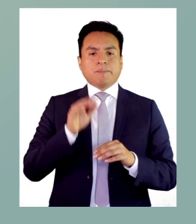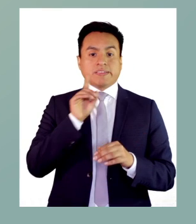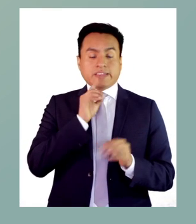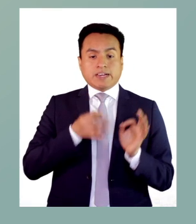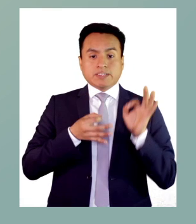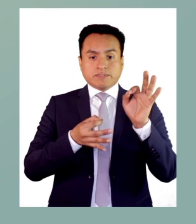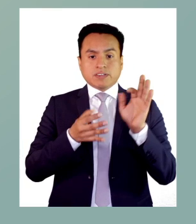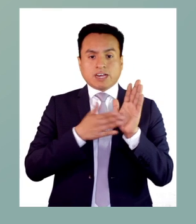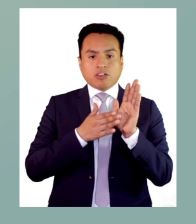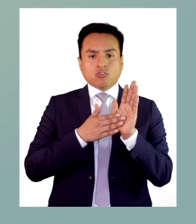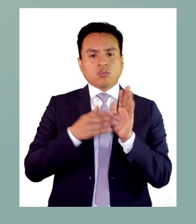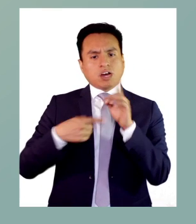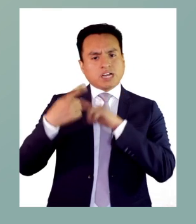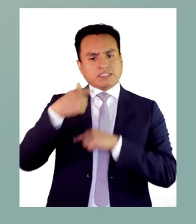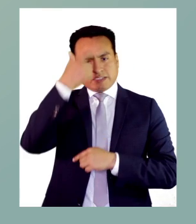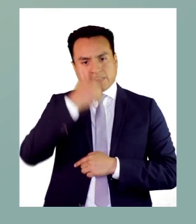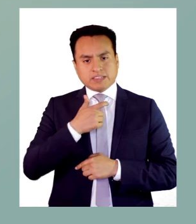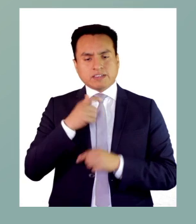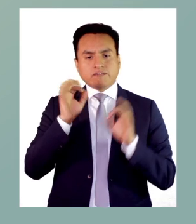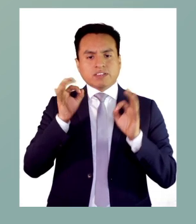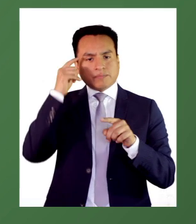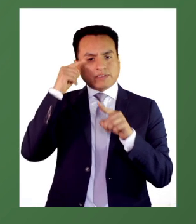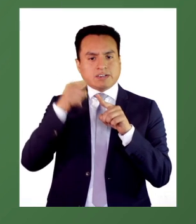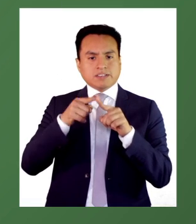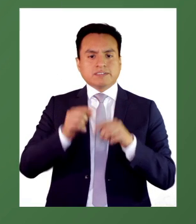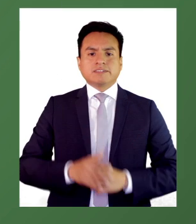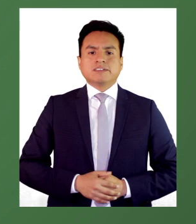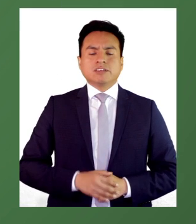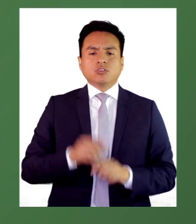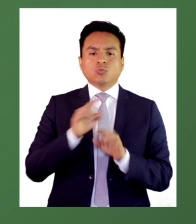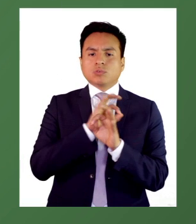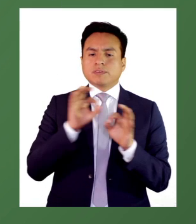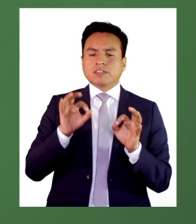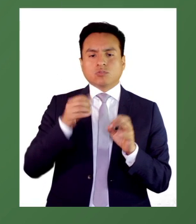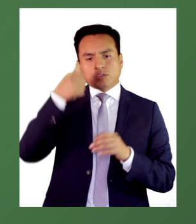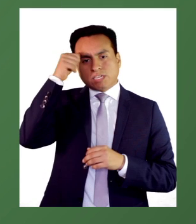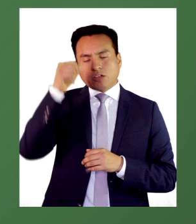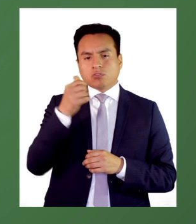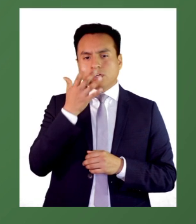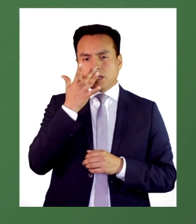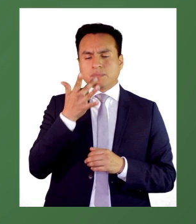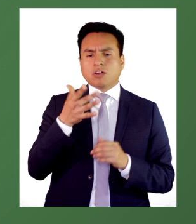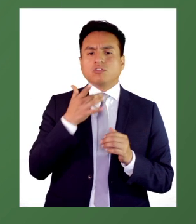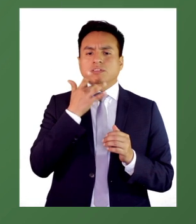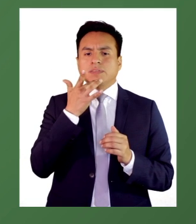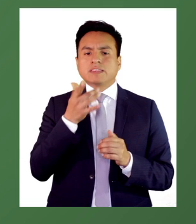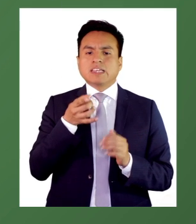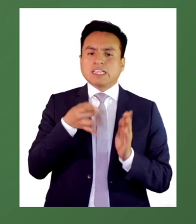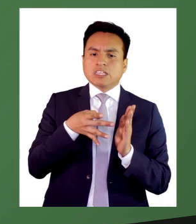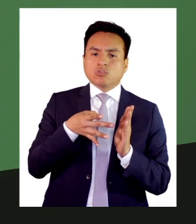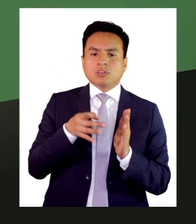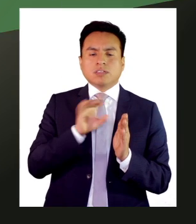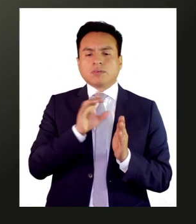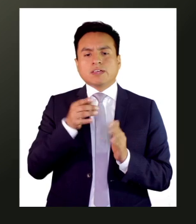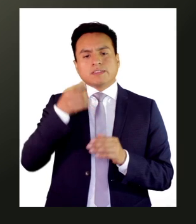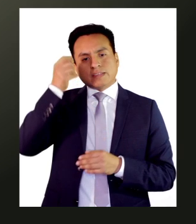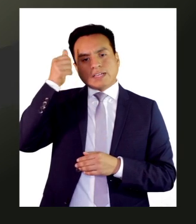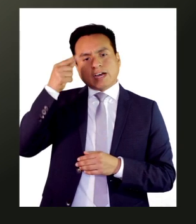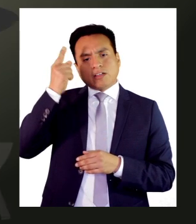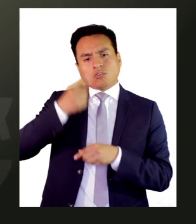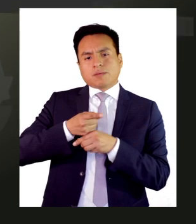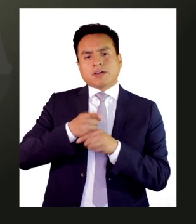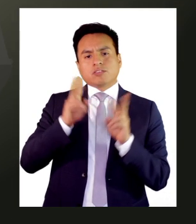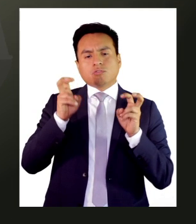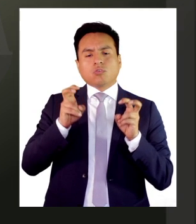fuego. Presentar un certificado de antecedentes para fines especiales. No haber sido condenado por crimen o simple delito,